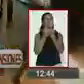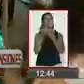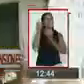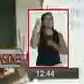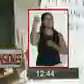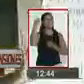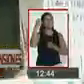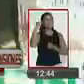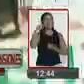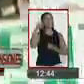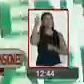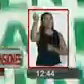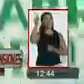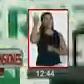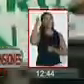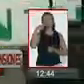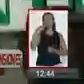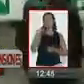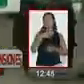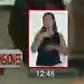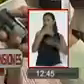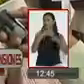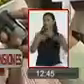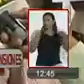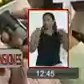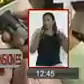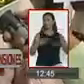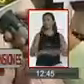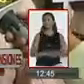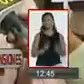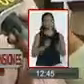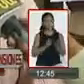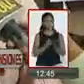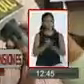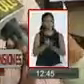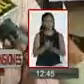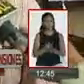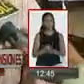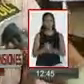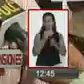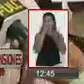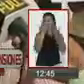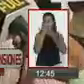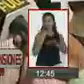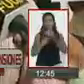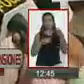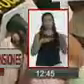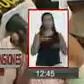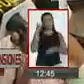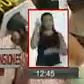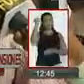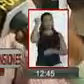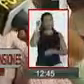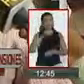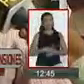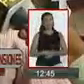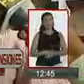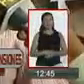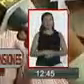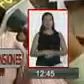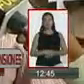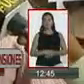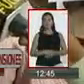Jubilados y Rentistas manifestaron su desacuerdo. Verdaderamente es una pena lo que está haciendo el gobierno.